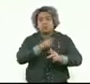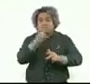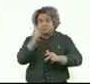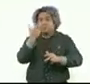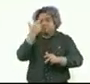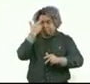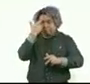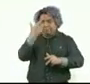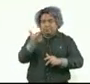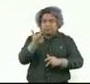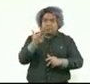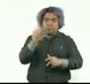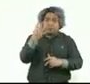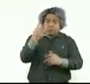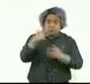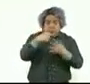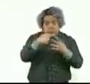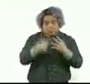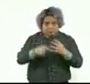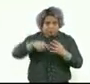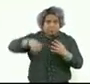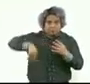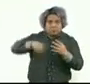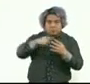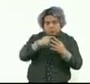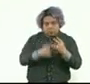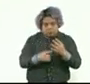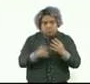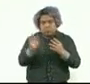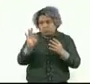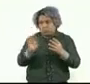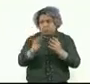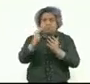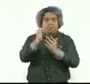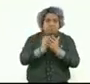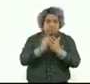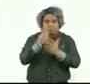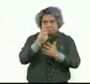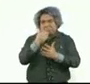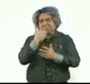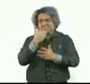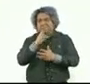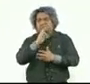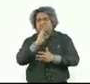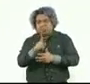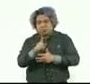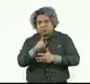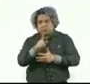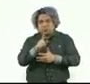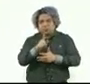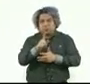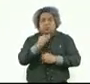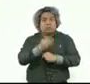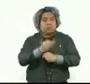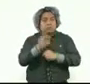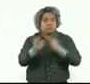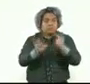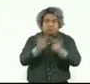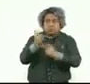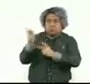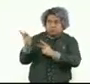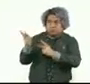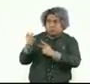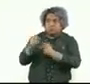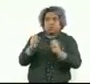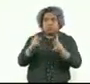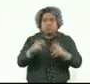4 buenos indicadores para la Ciudad de México. Ahora sí, las preguntas. Iniciamos con